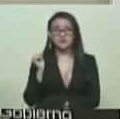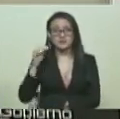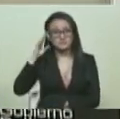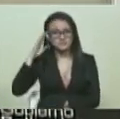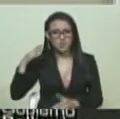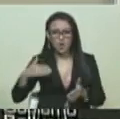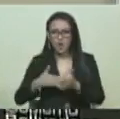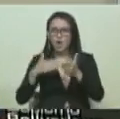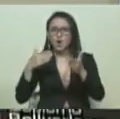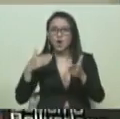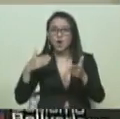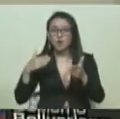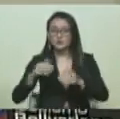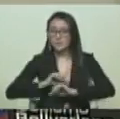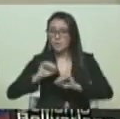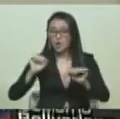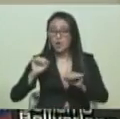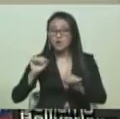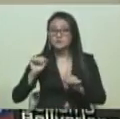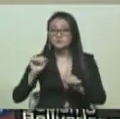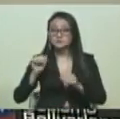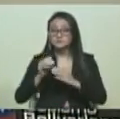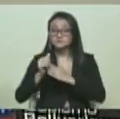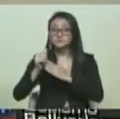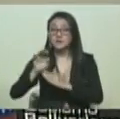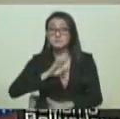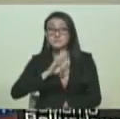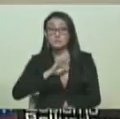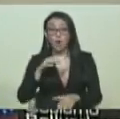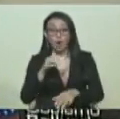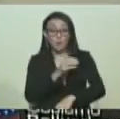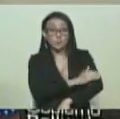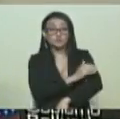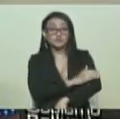atentados contra dirigentes de ellos.